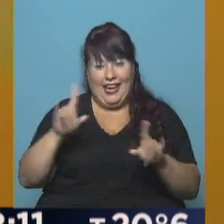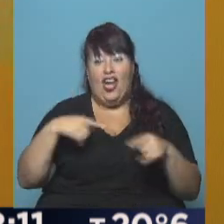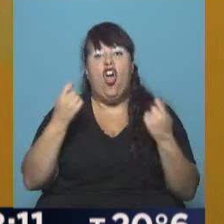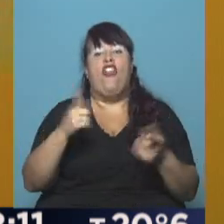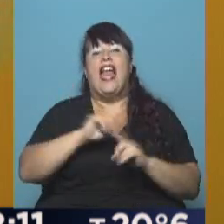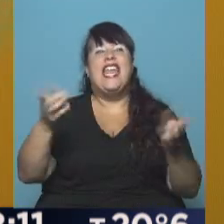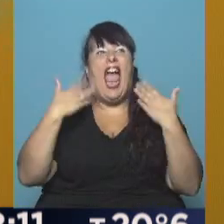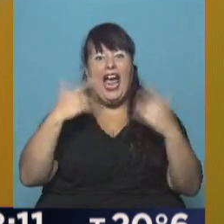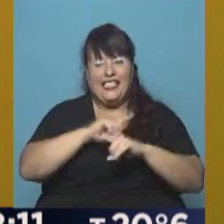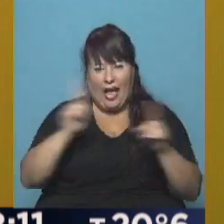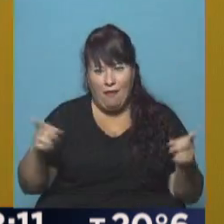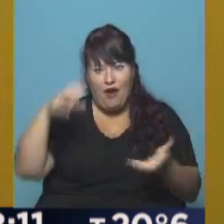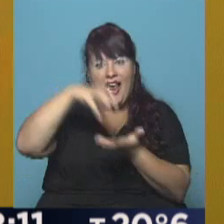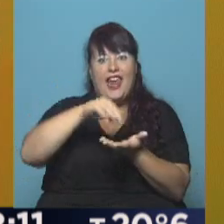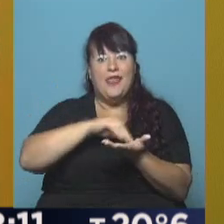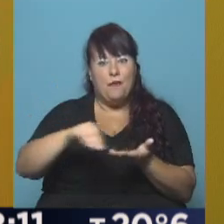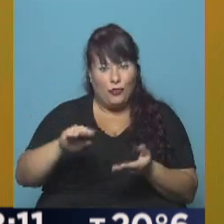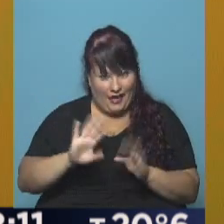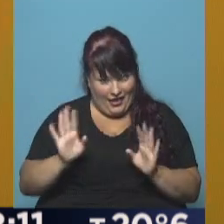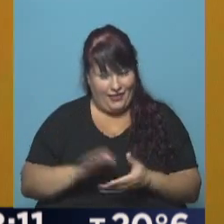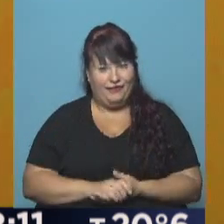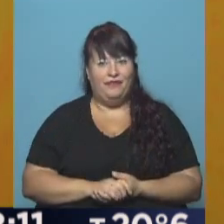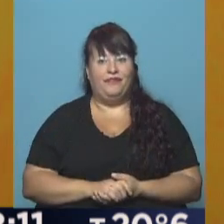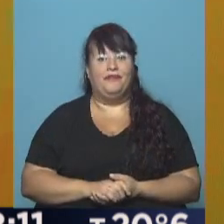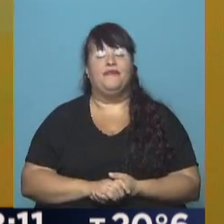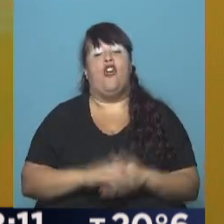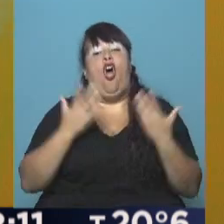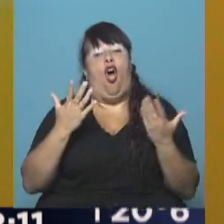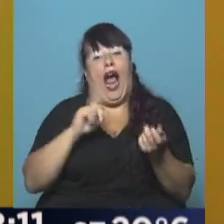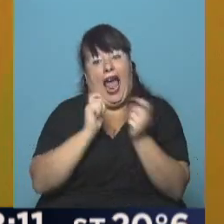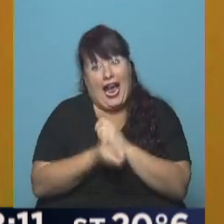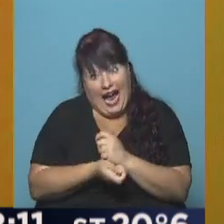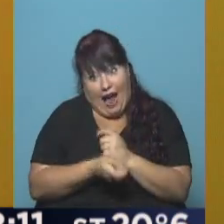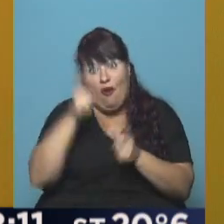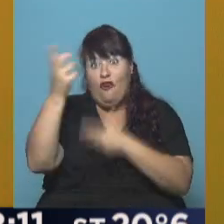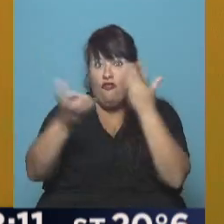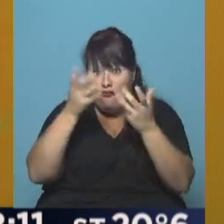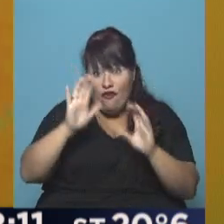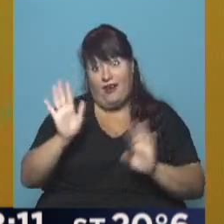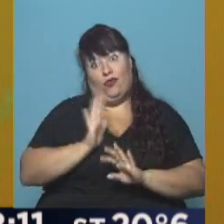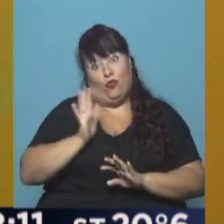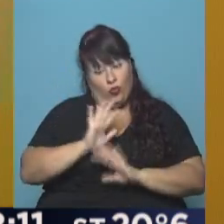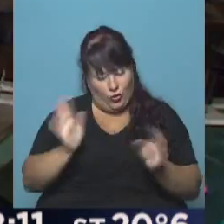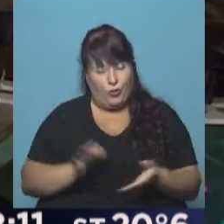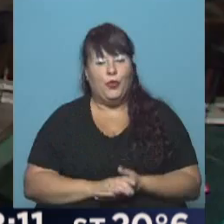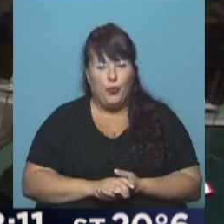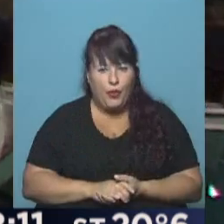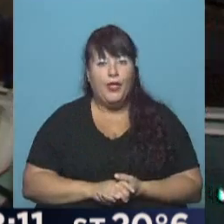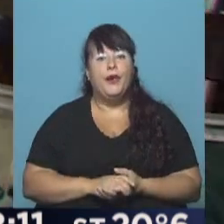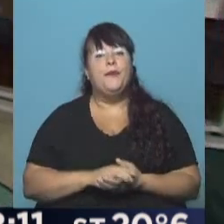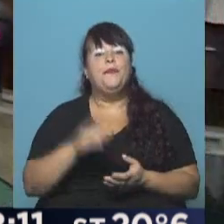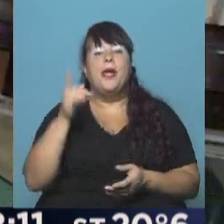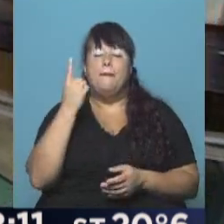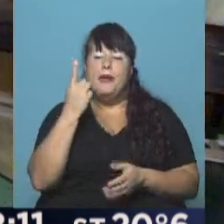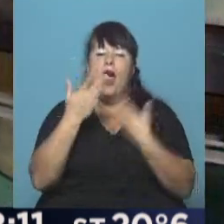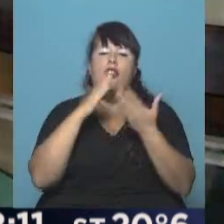ni el aire acondicionado a la cámara de diputados- fránkel de espero que lo cambien después de este susto de reyes el oro el diputado